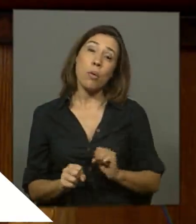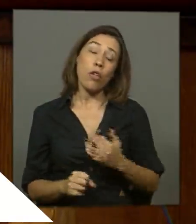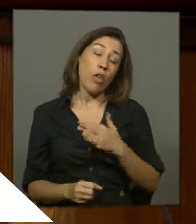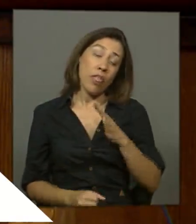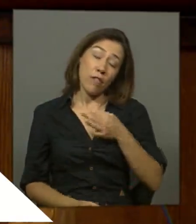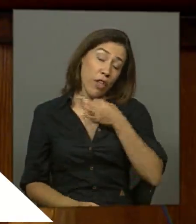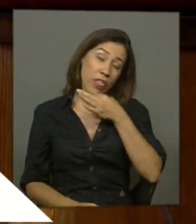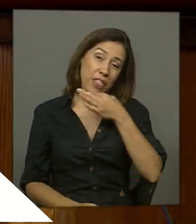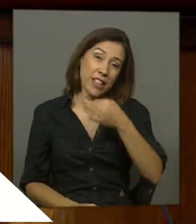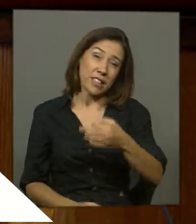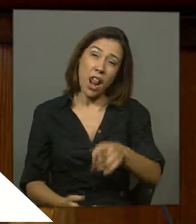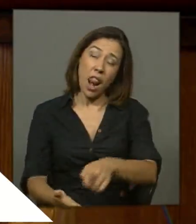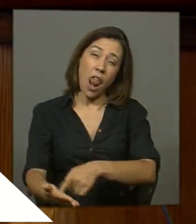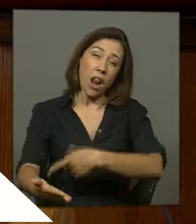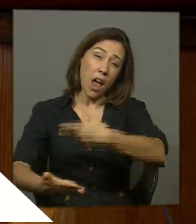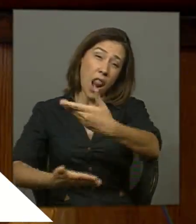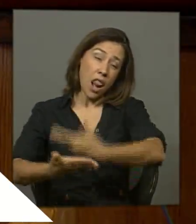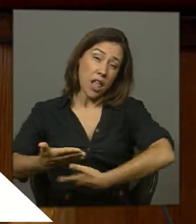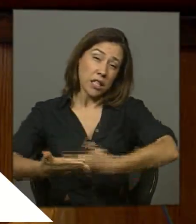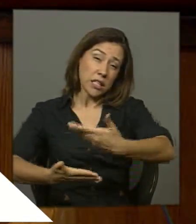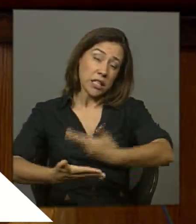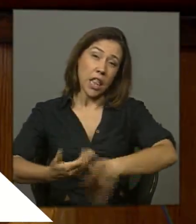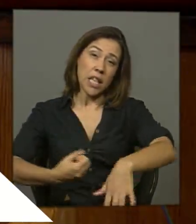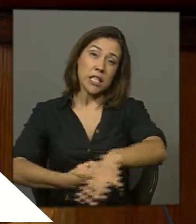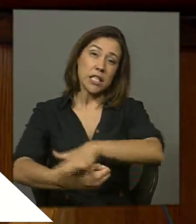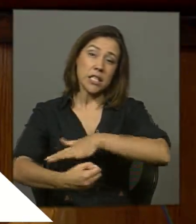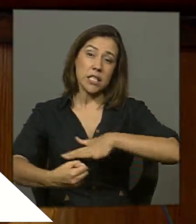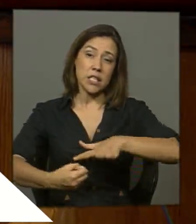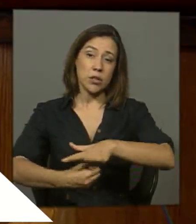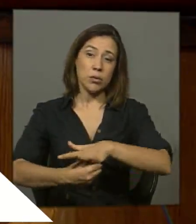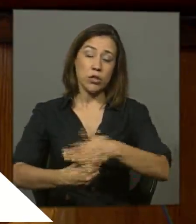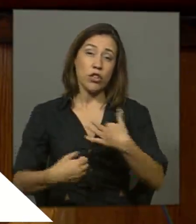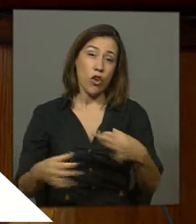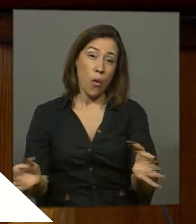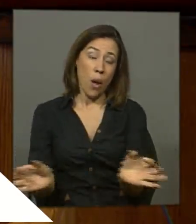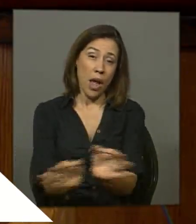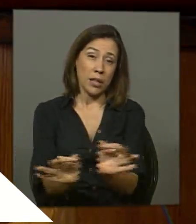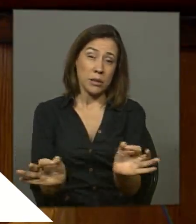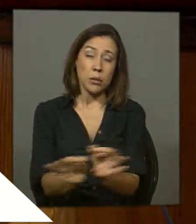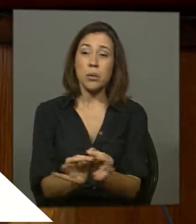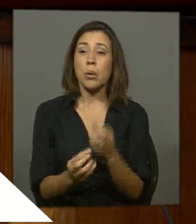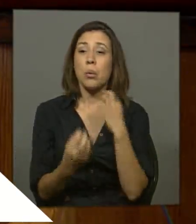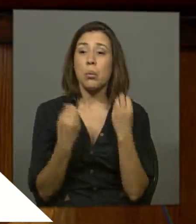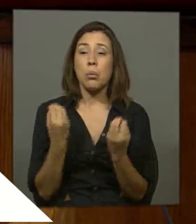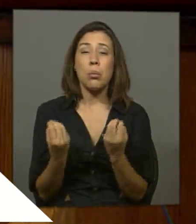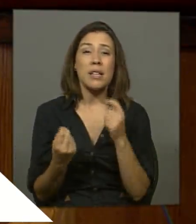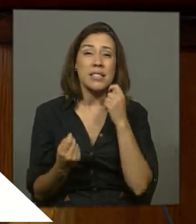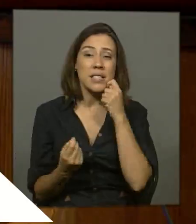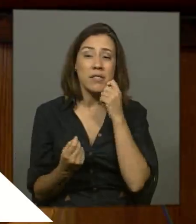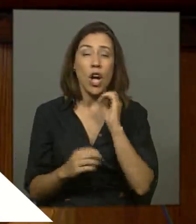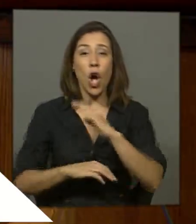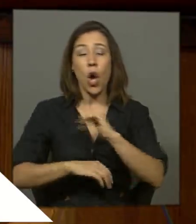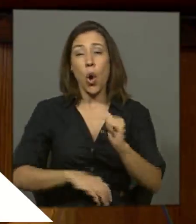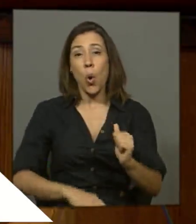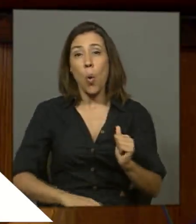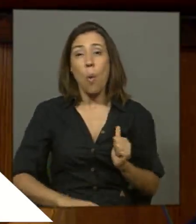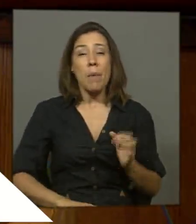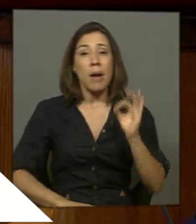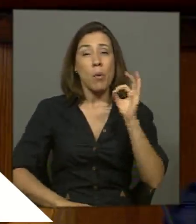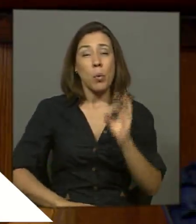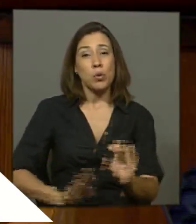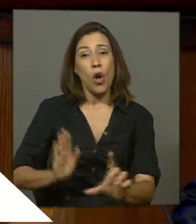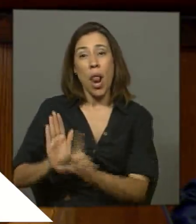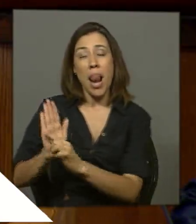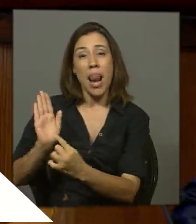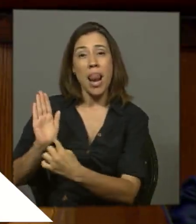mención a esta larga lista de situaciones que he transcrito porque se trata de obedecer la ley